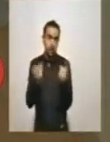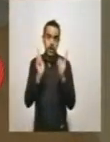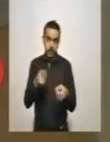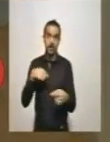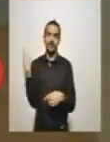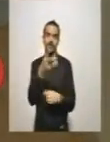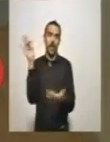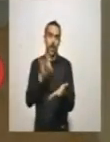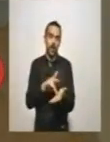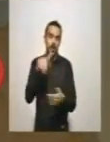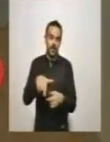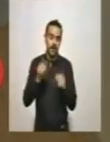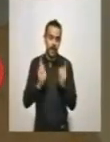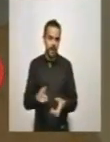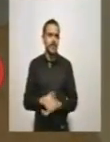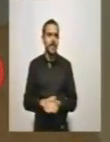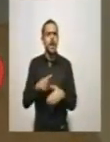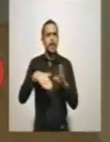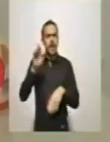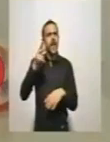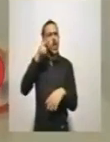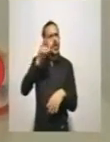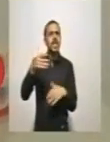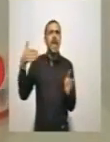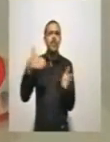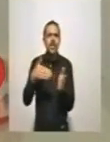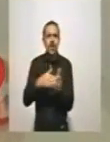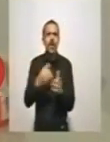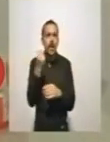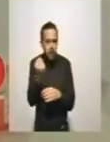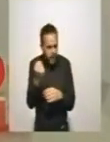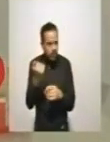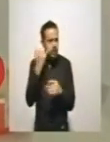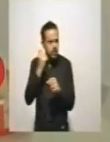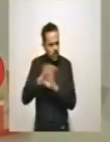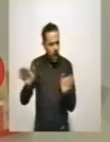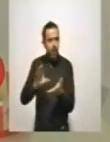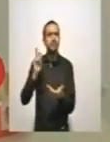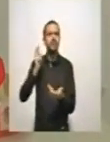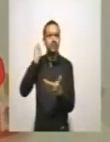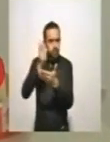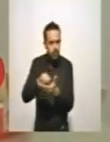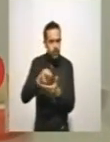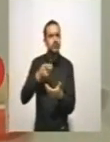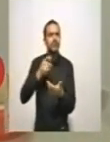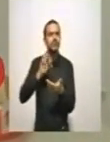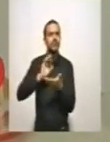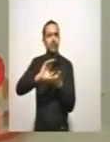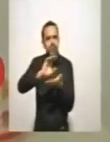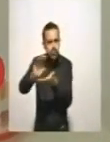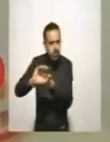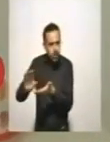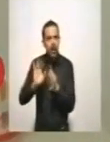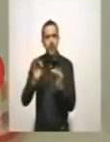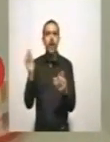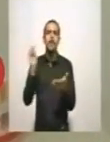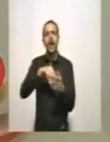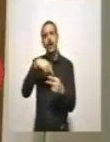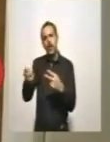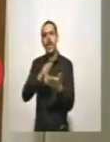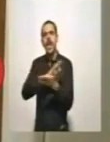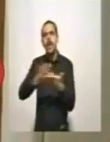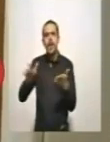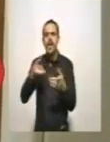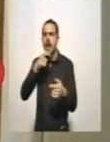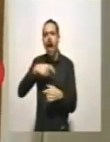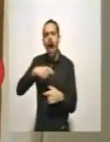de 80 millones de pesos que se han invertido en este contexto, junto con obras de saneamiento, que son otros 7 millones